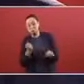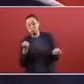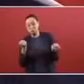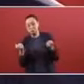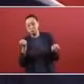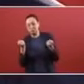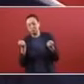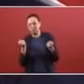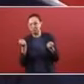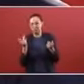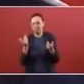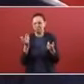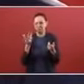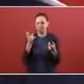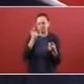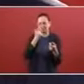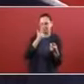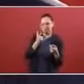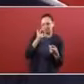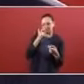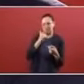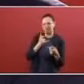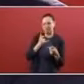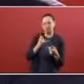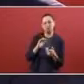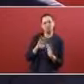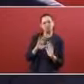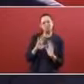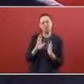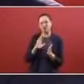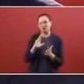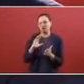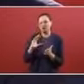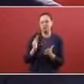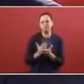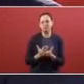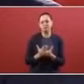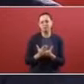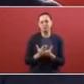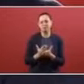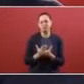Entonces, todo eso se va a terminar.